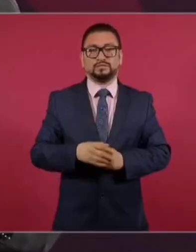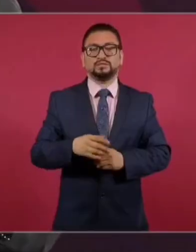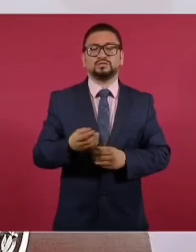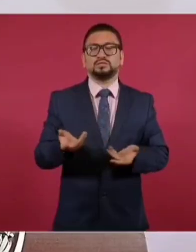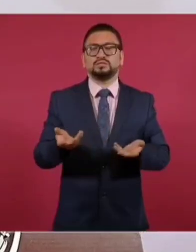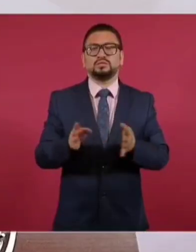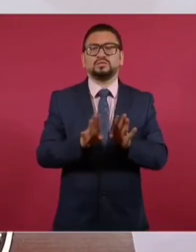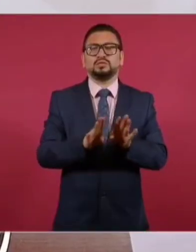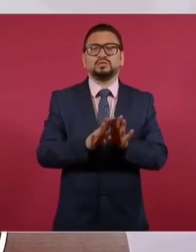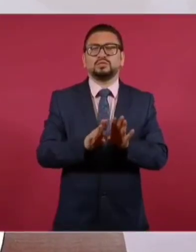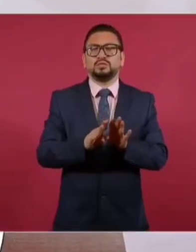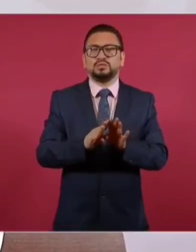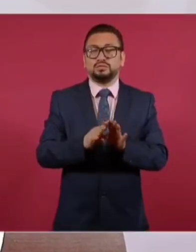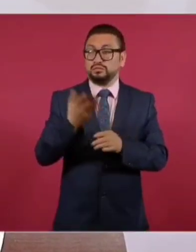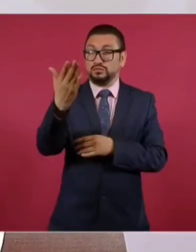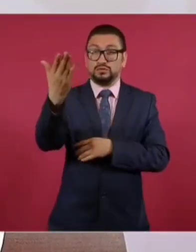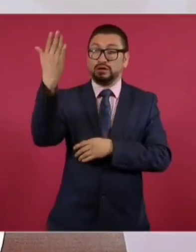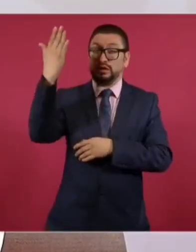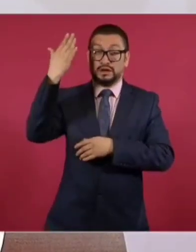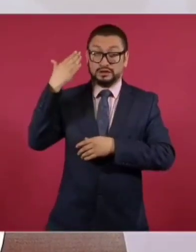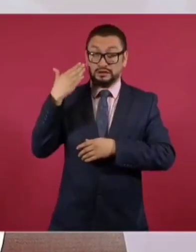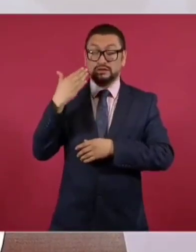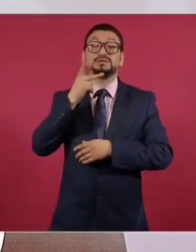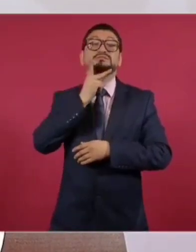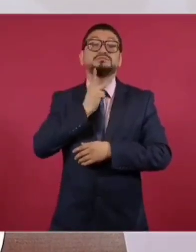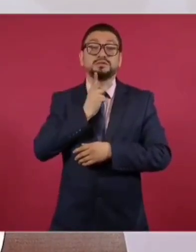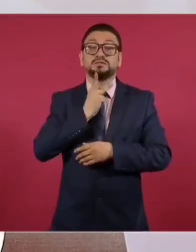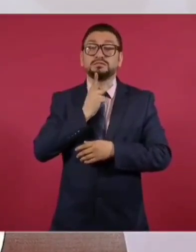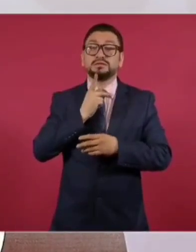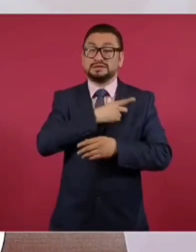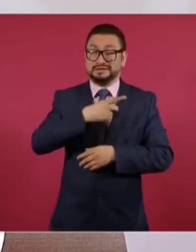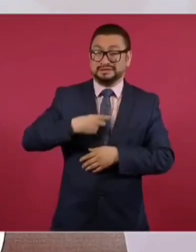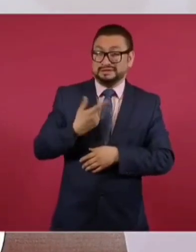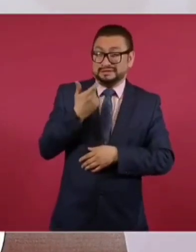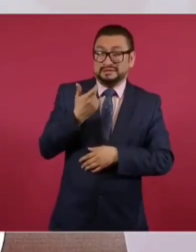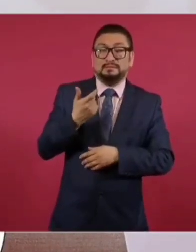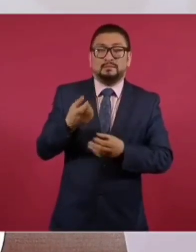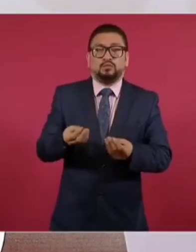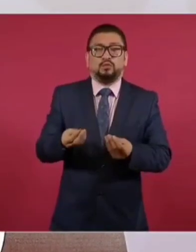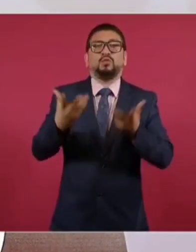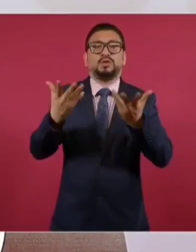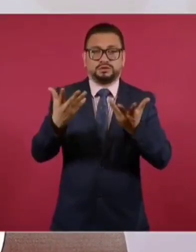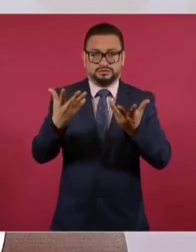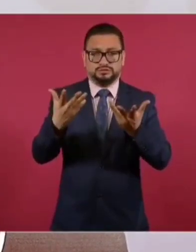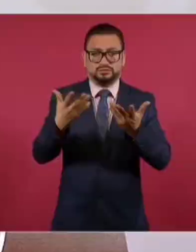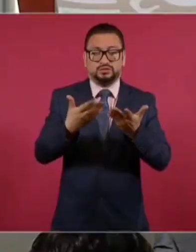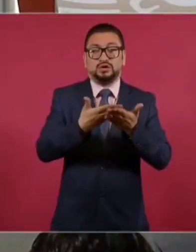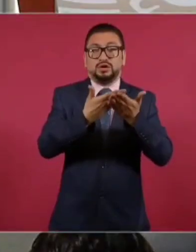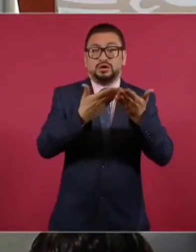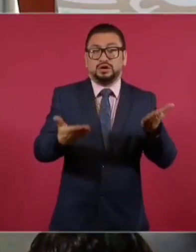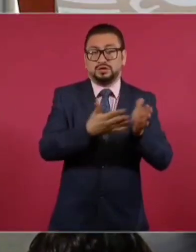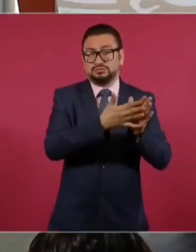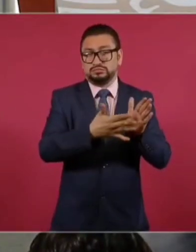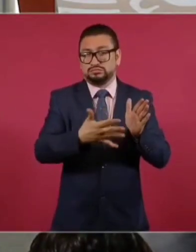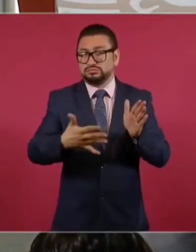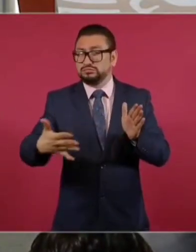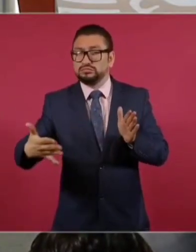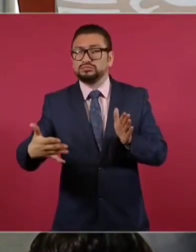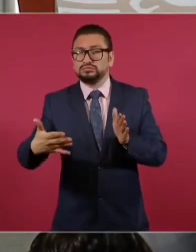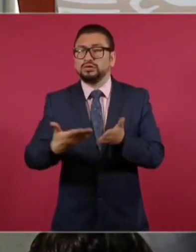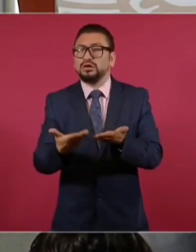cuánto era la deuda de Pemex cuando llegamos y cuánto es la deuda